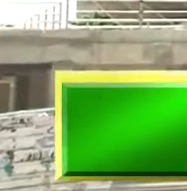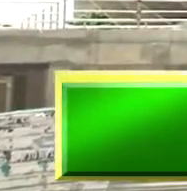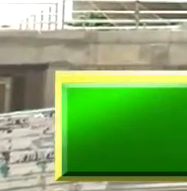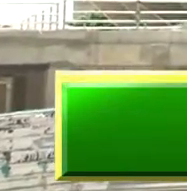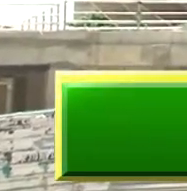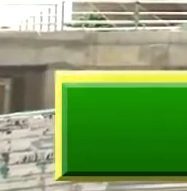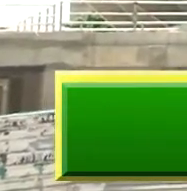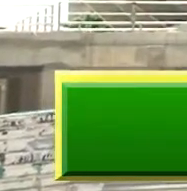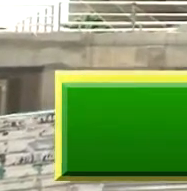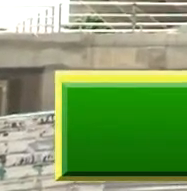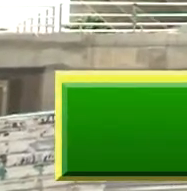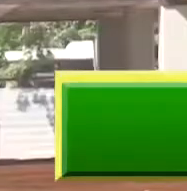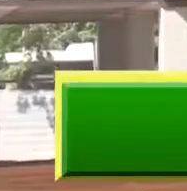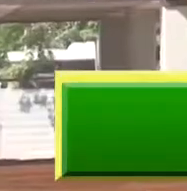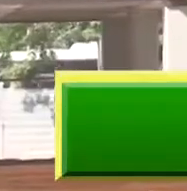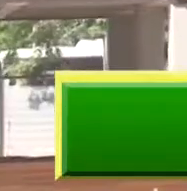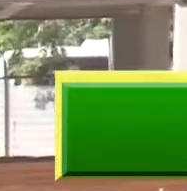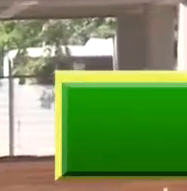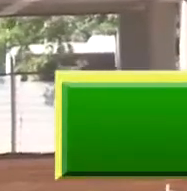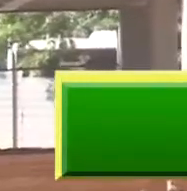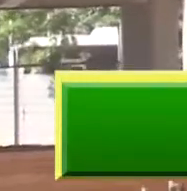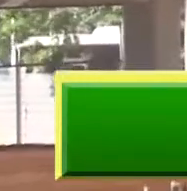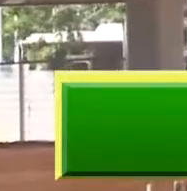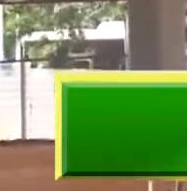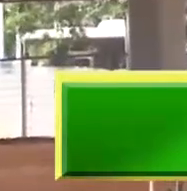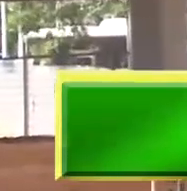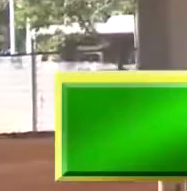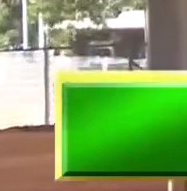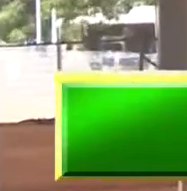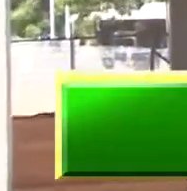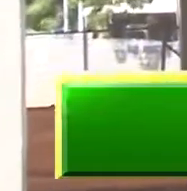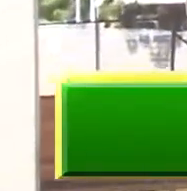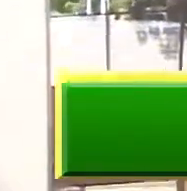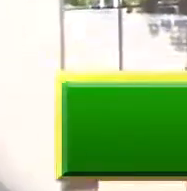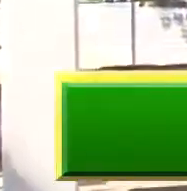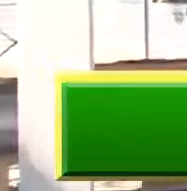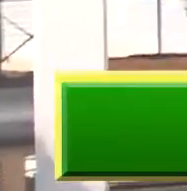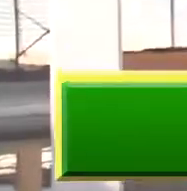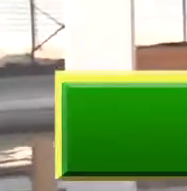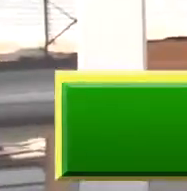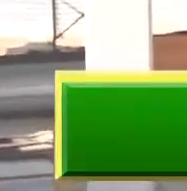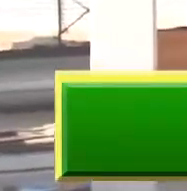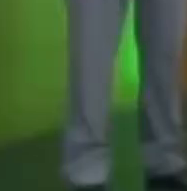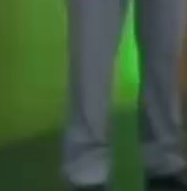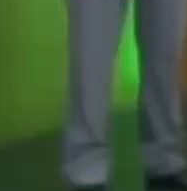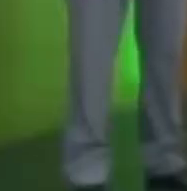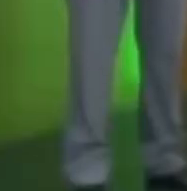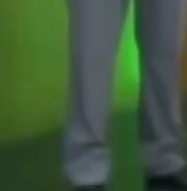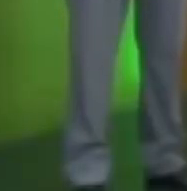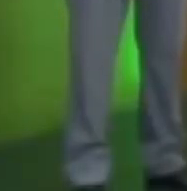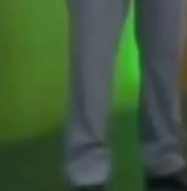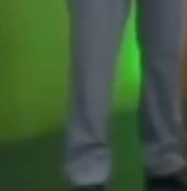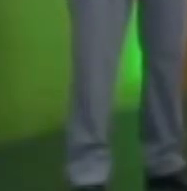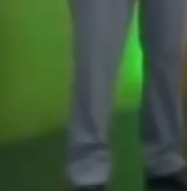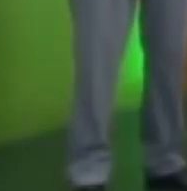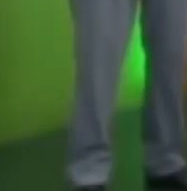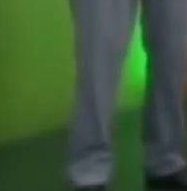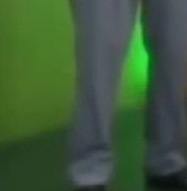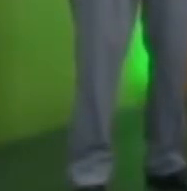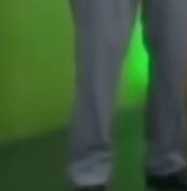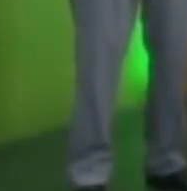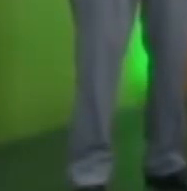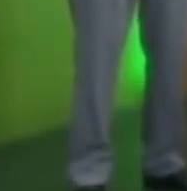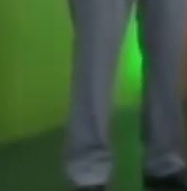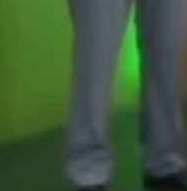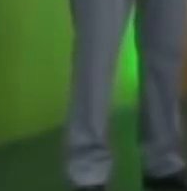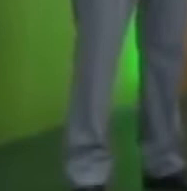De este tema estaremos hablando en el transcurso de nuestra presente emisión. Muy buenas noches, estas son las noticias